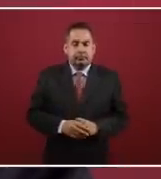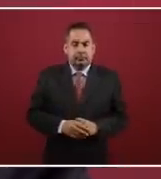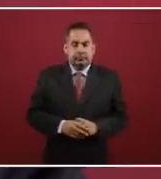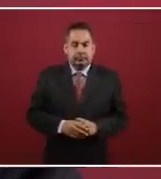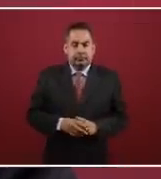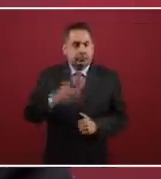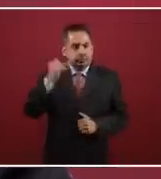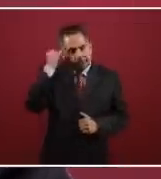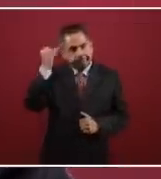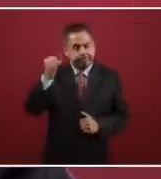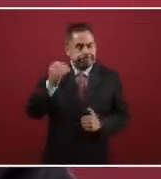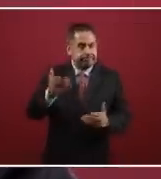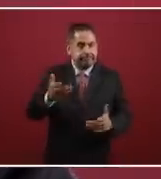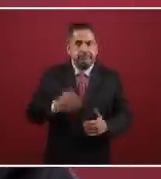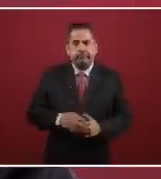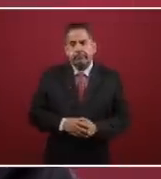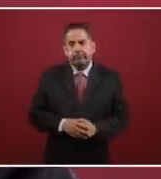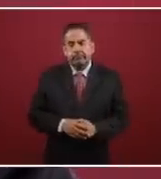imagínense,